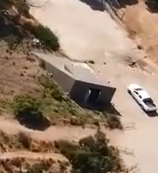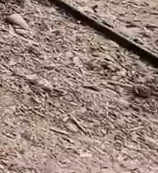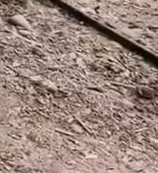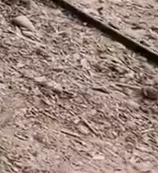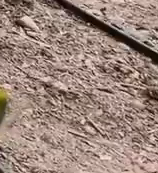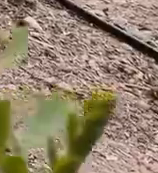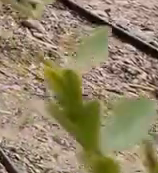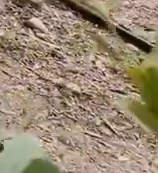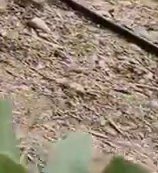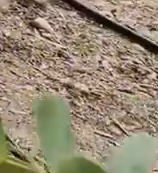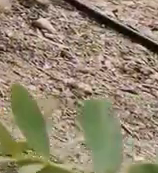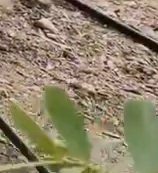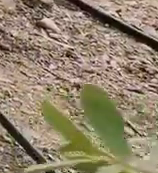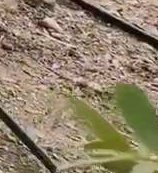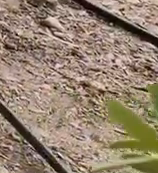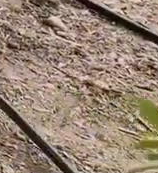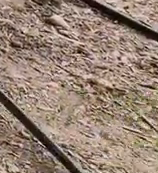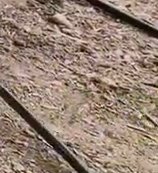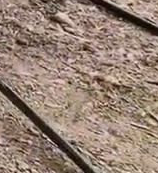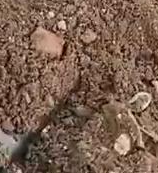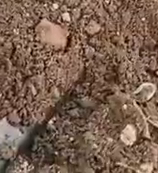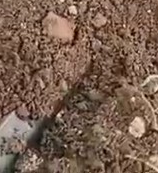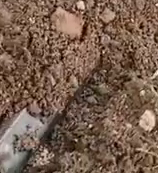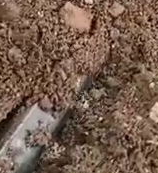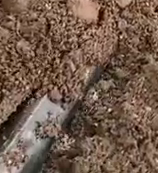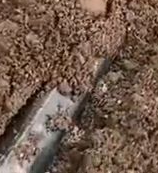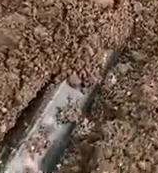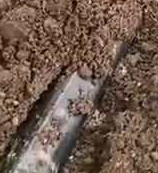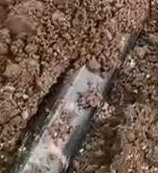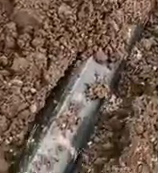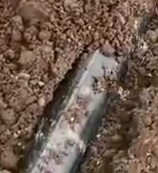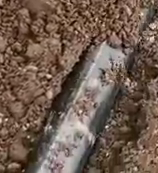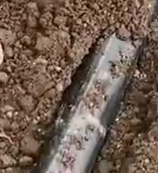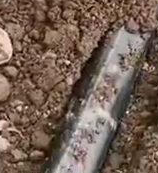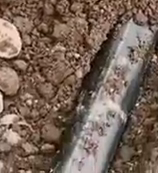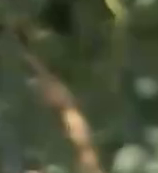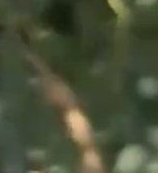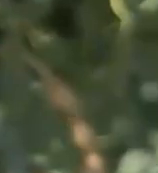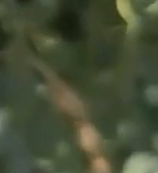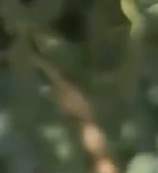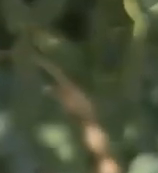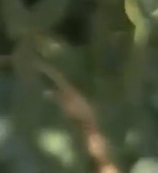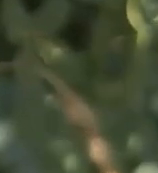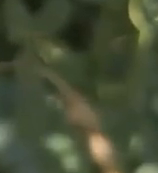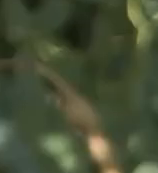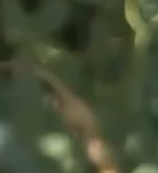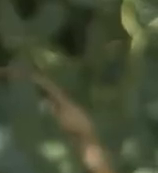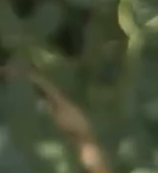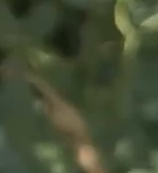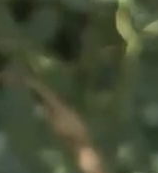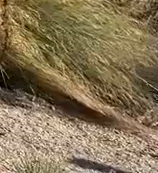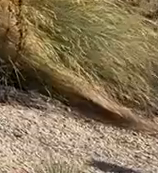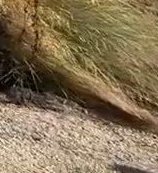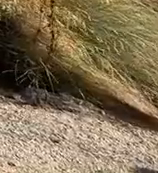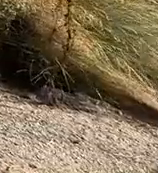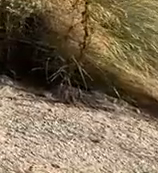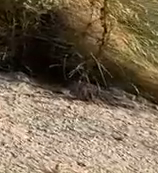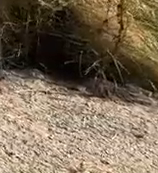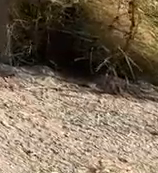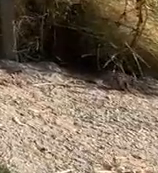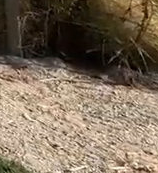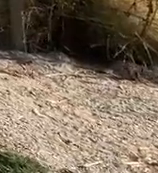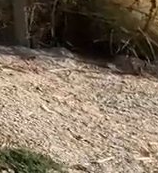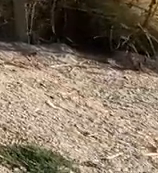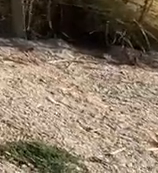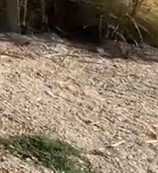Hoffman en honor a una de las pioneras de la conservación de la flora nativa de chile cuya misión es poner en valor a la